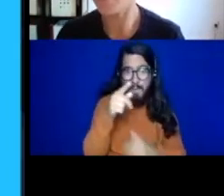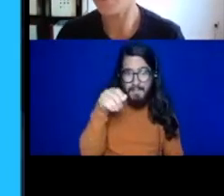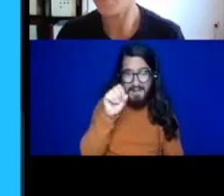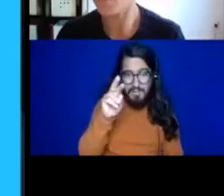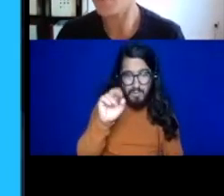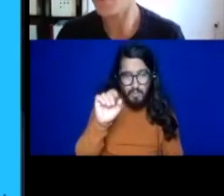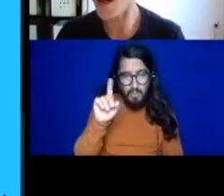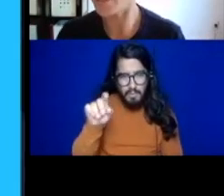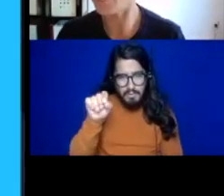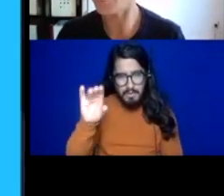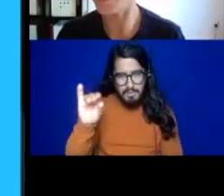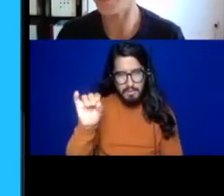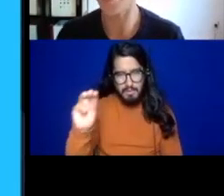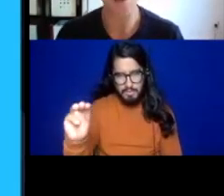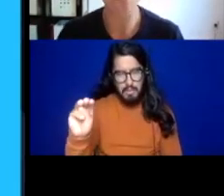ir a